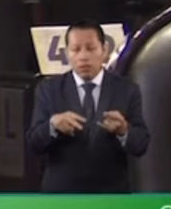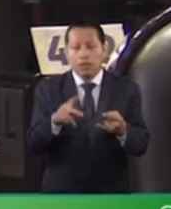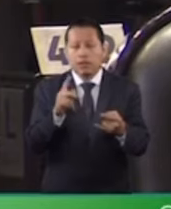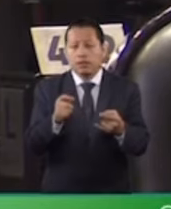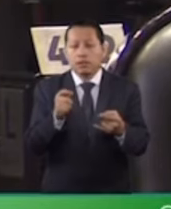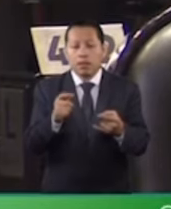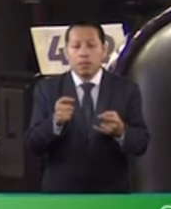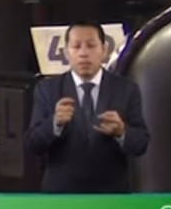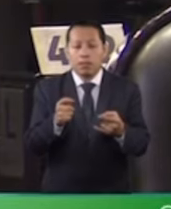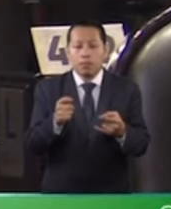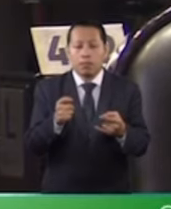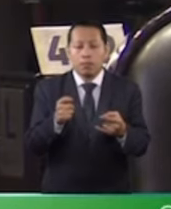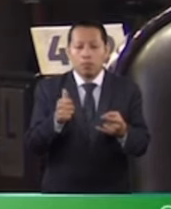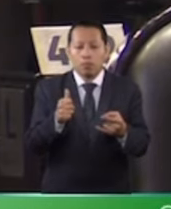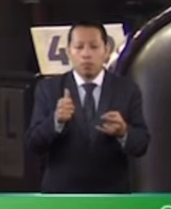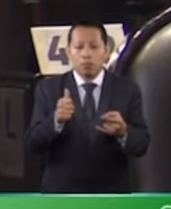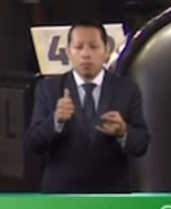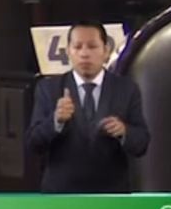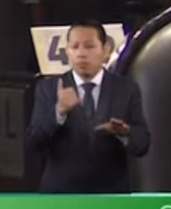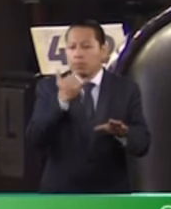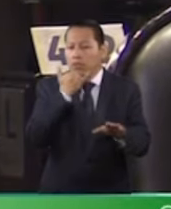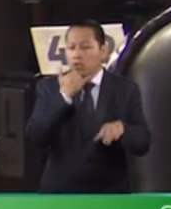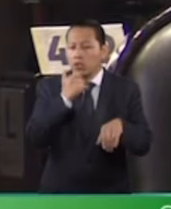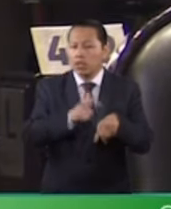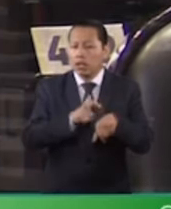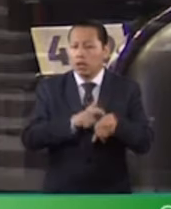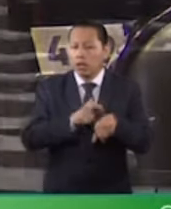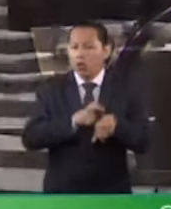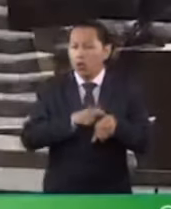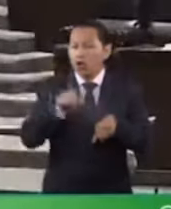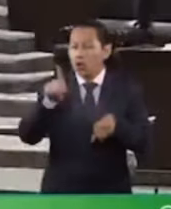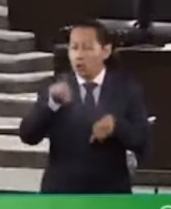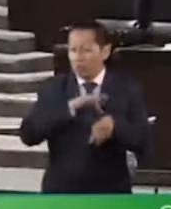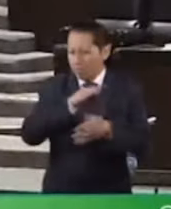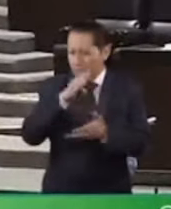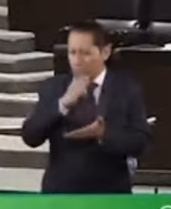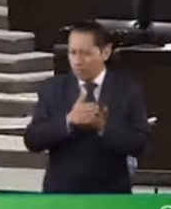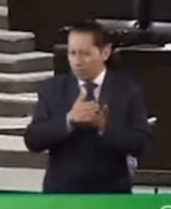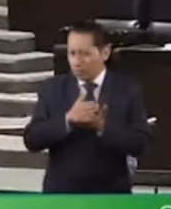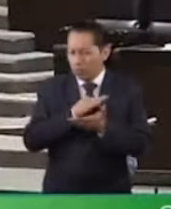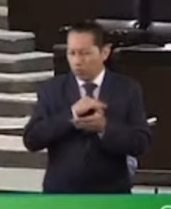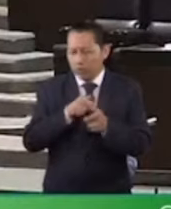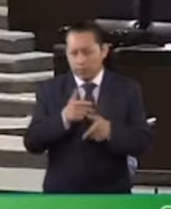presentó pueden parar el reloj es que está